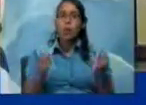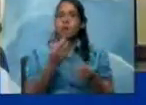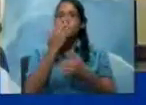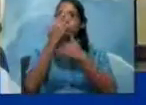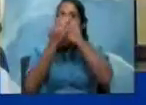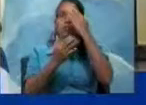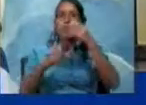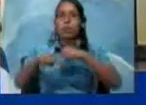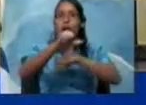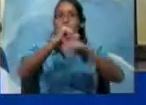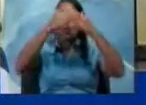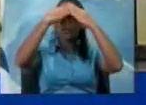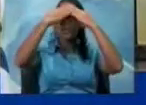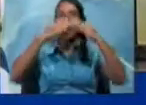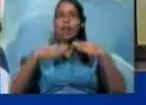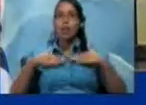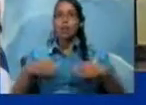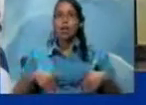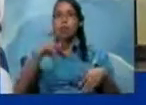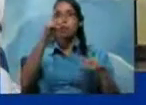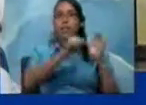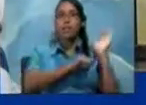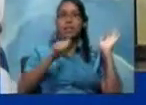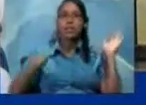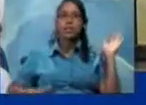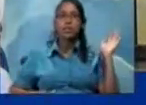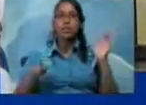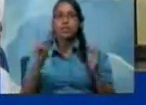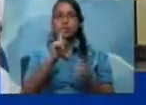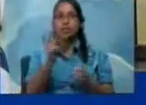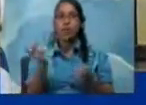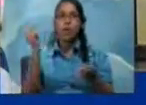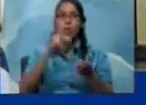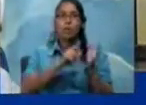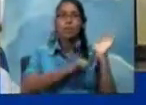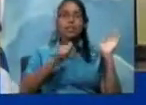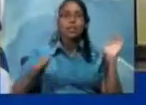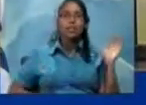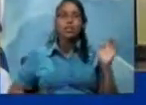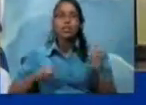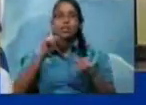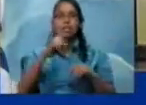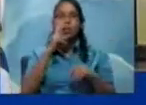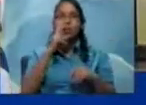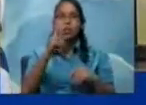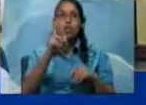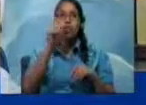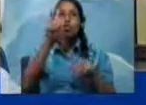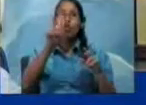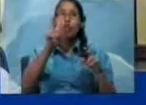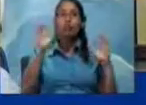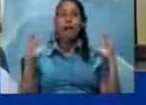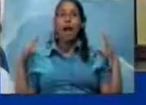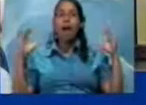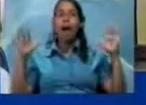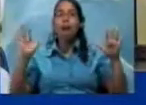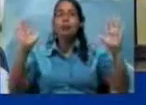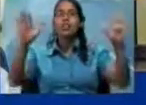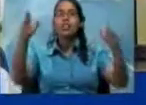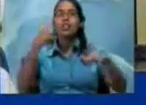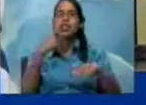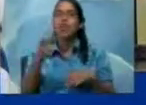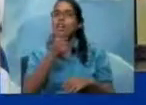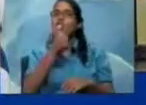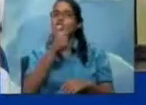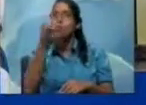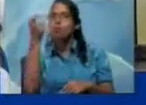ungir el cuerpo del señor no vieron al señor ahí sino que vieron dos ángeles y Los Ángeles dijeron a quién busca y yo